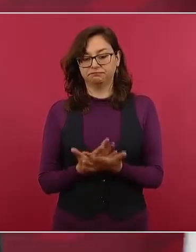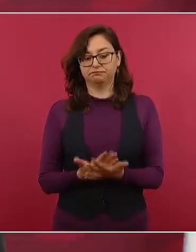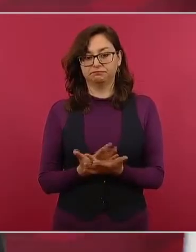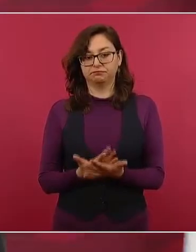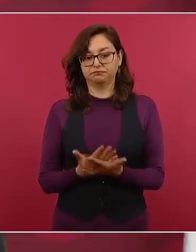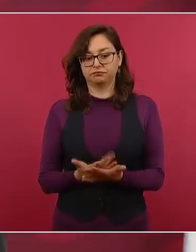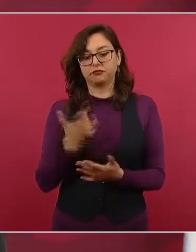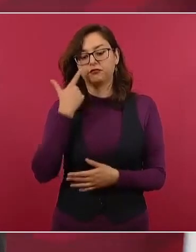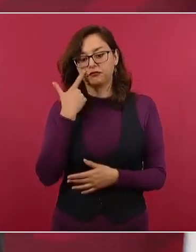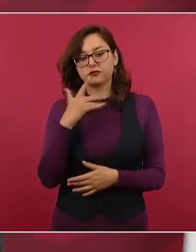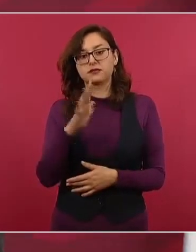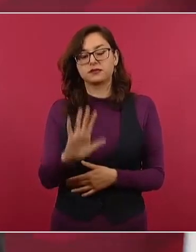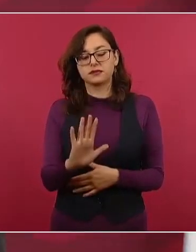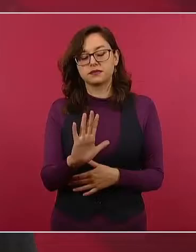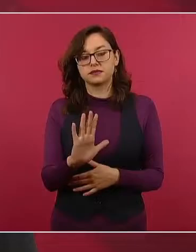y